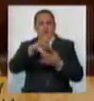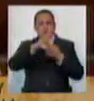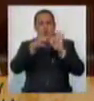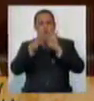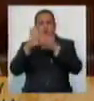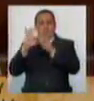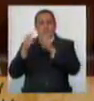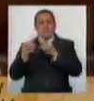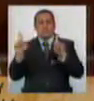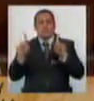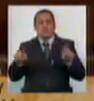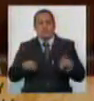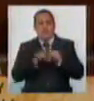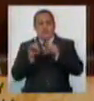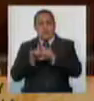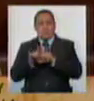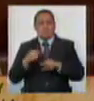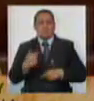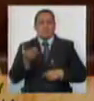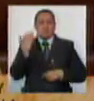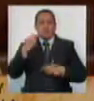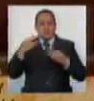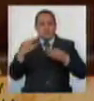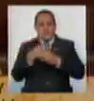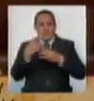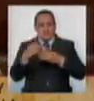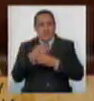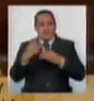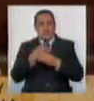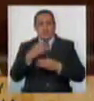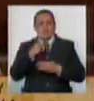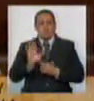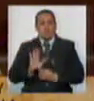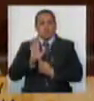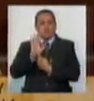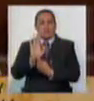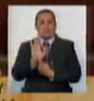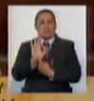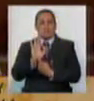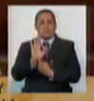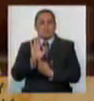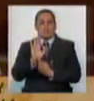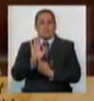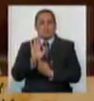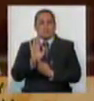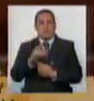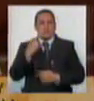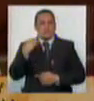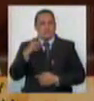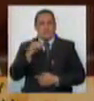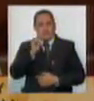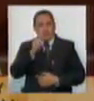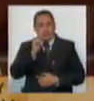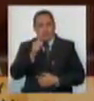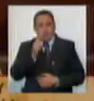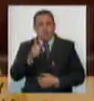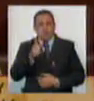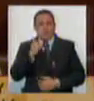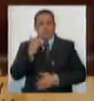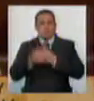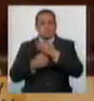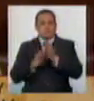también los que en las Olimpiadas de Matemáticas nos han demostrado que cada día se van